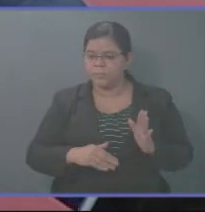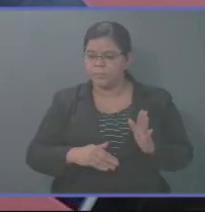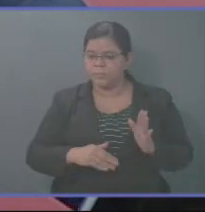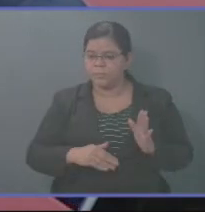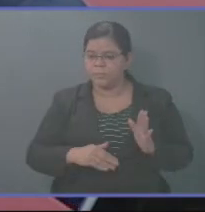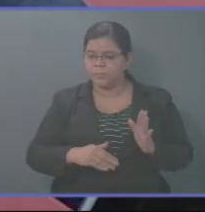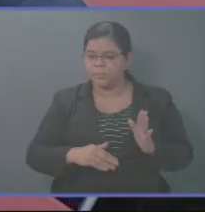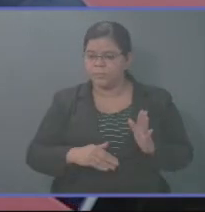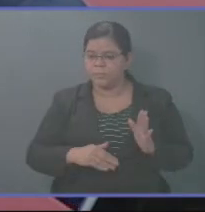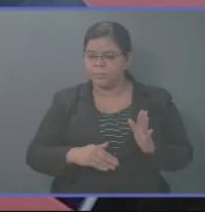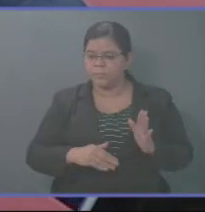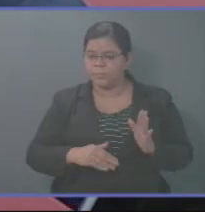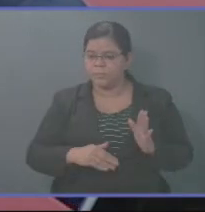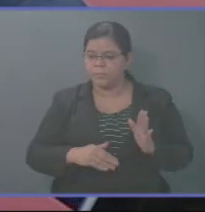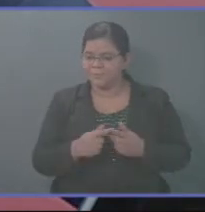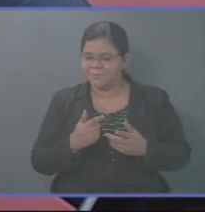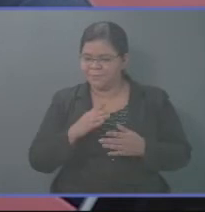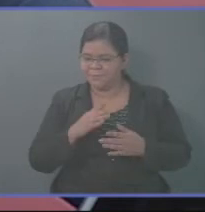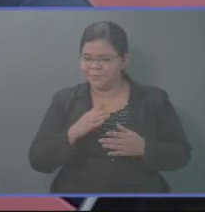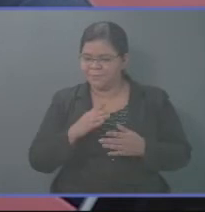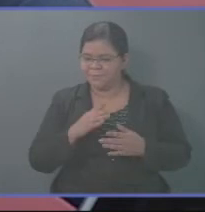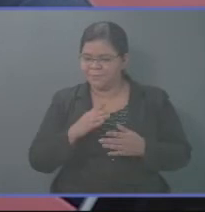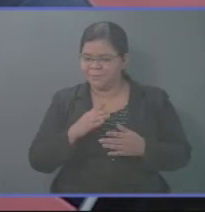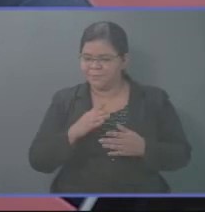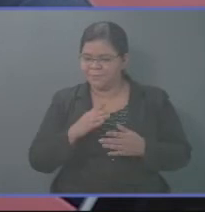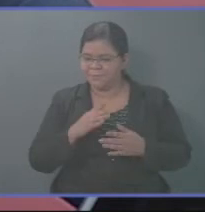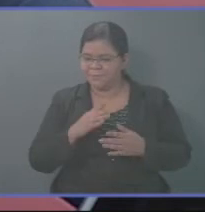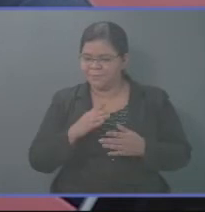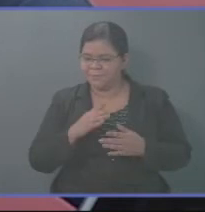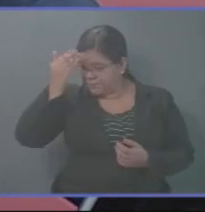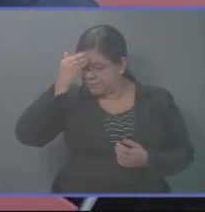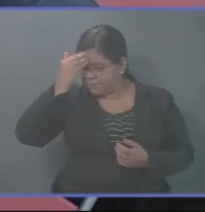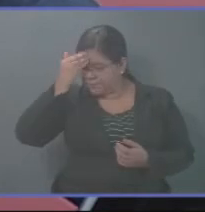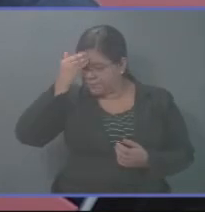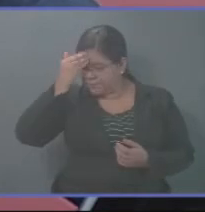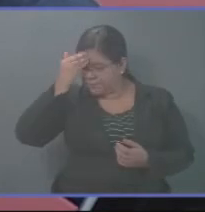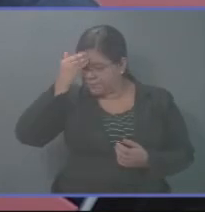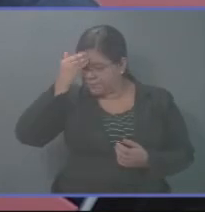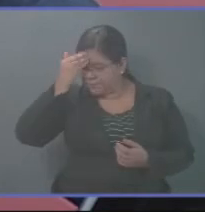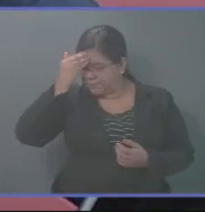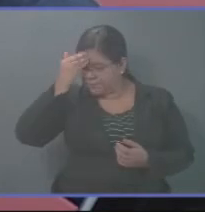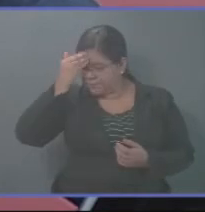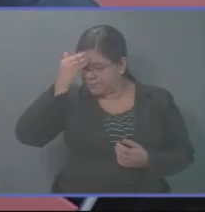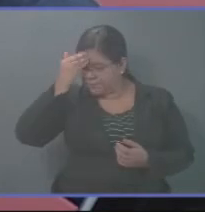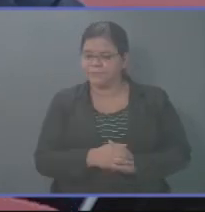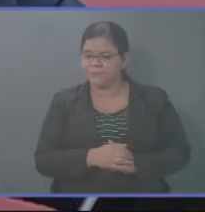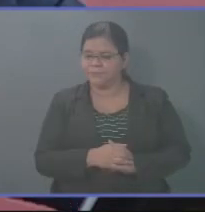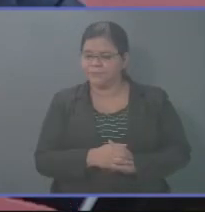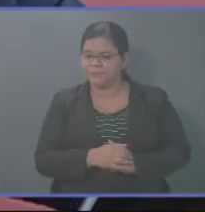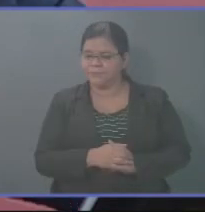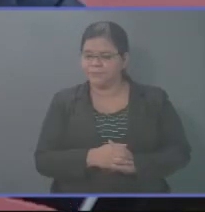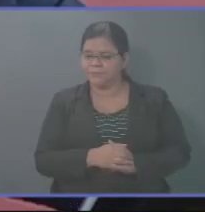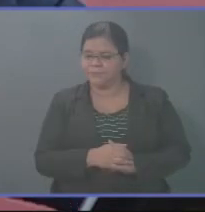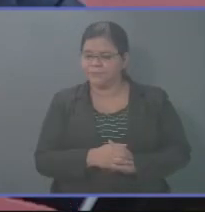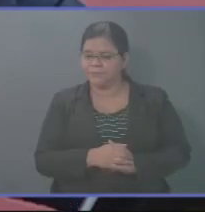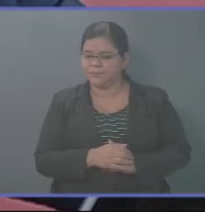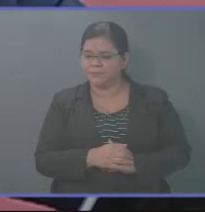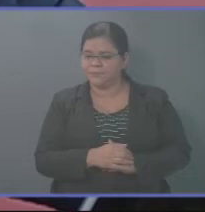empleo, pero también hay que reconocer a aquellas personas que no tenían un empleo